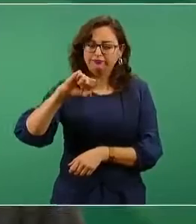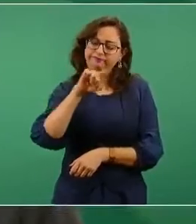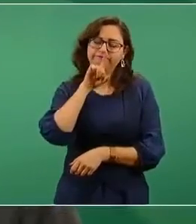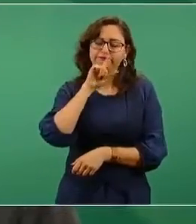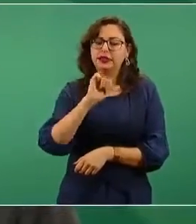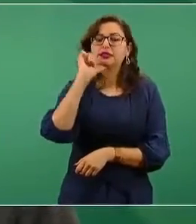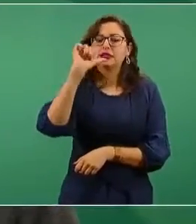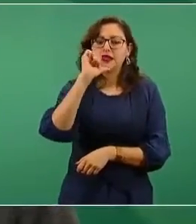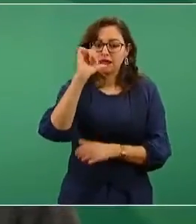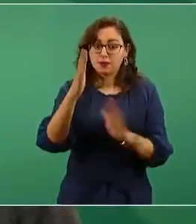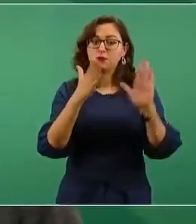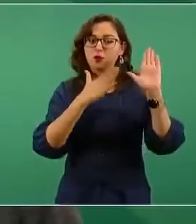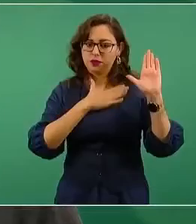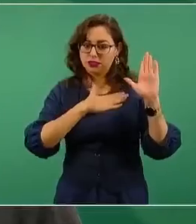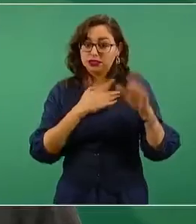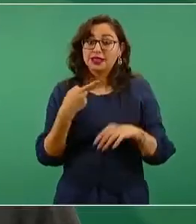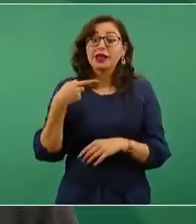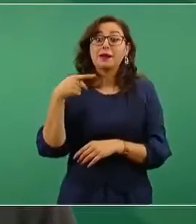sí tenemos